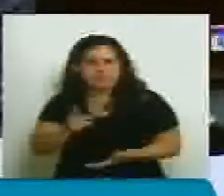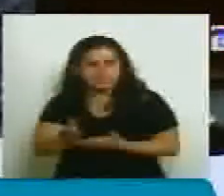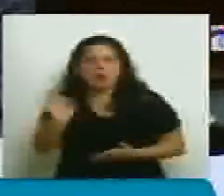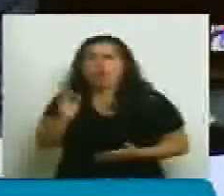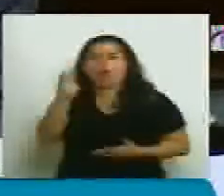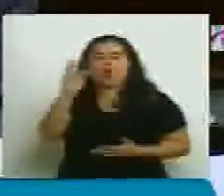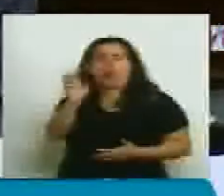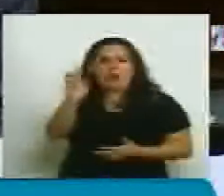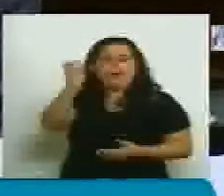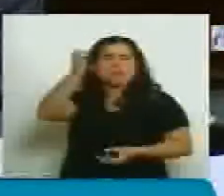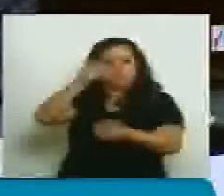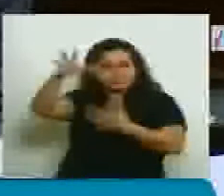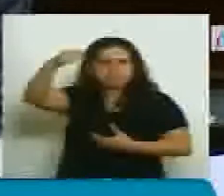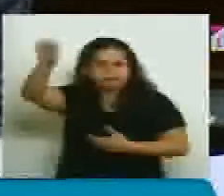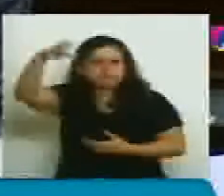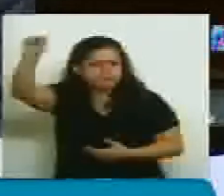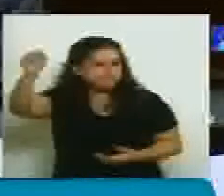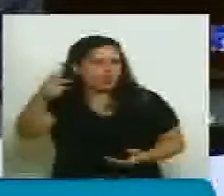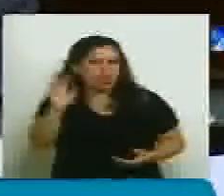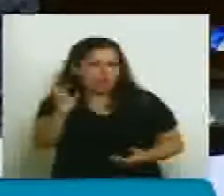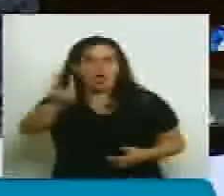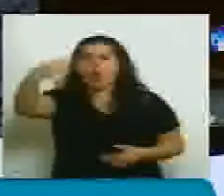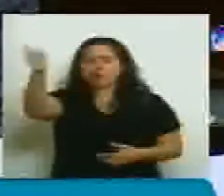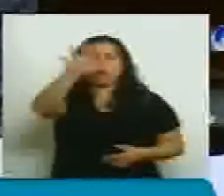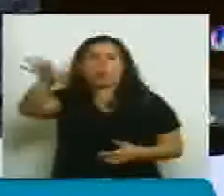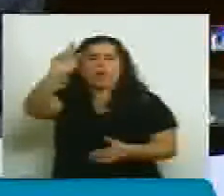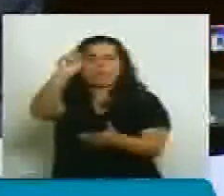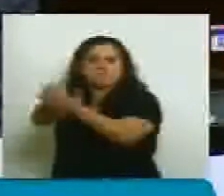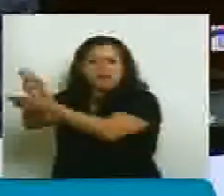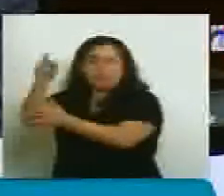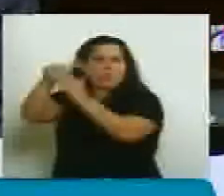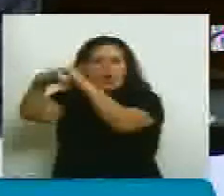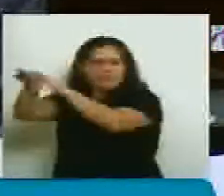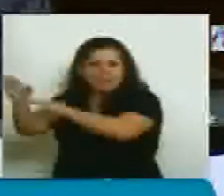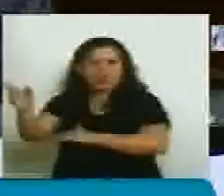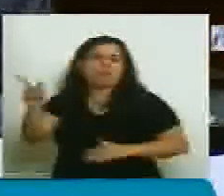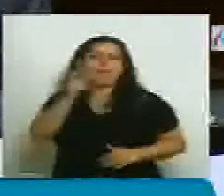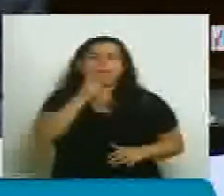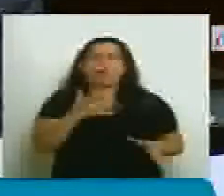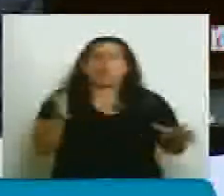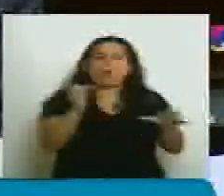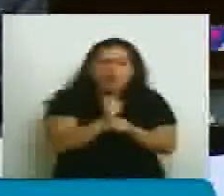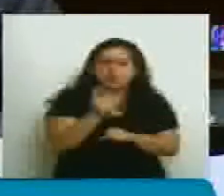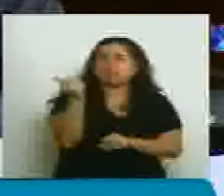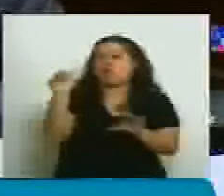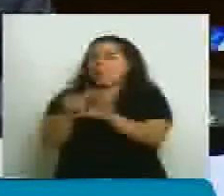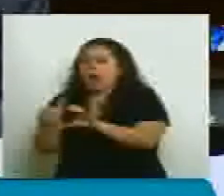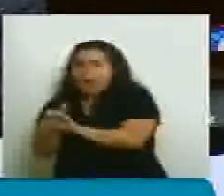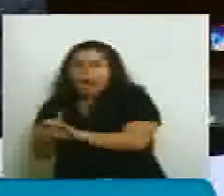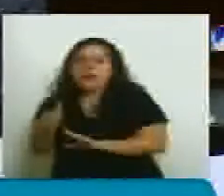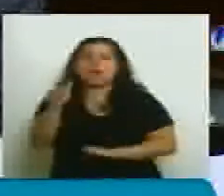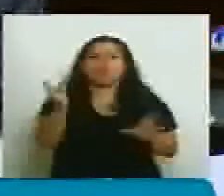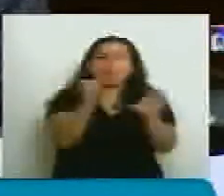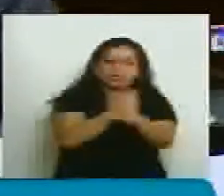divisas, porque constituye la herramienta que utilizan agentes de bolsa, bancos,